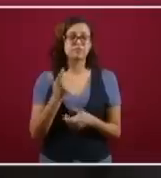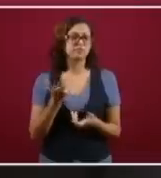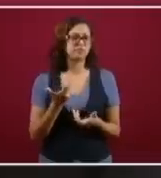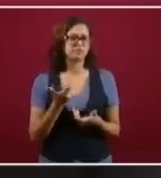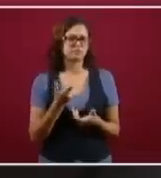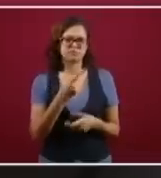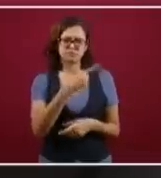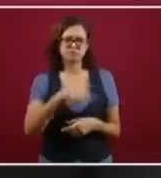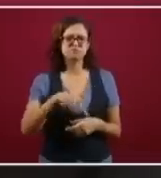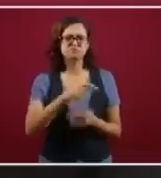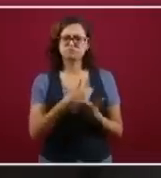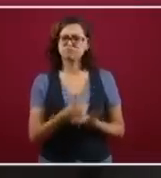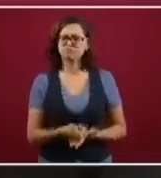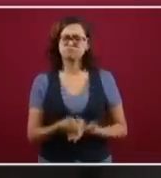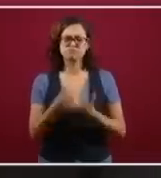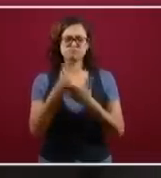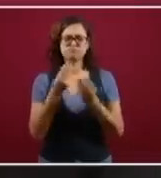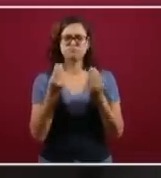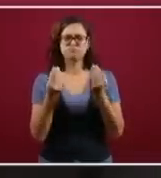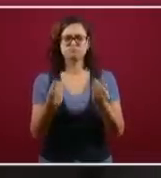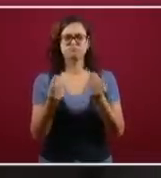ayudan mucho.